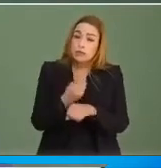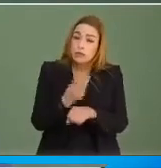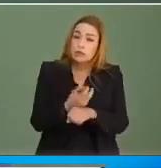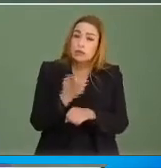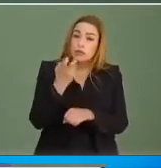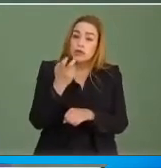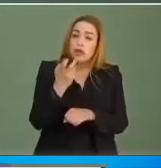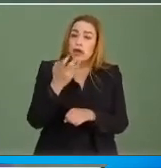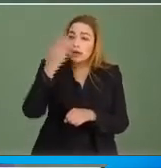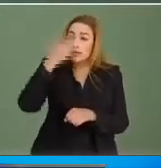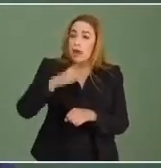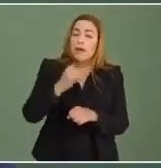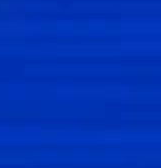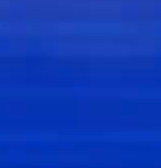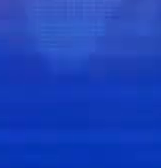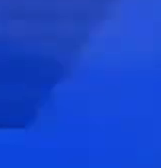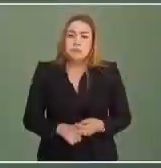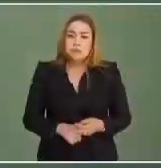el destino de este proyecto.